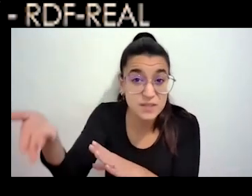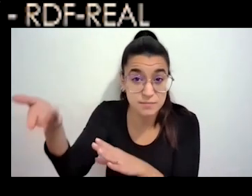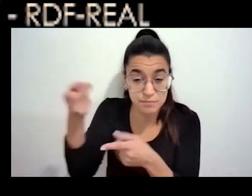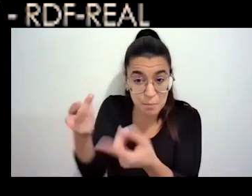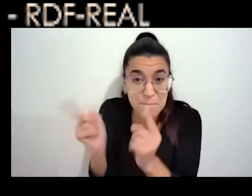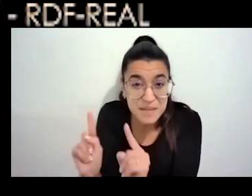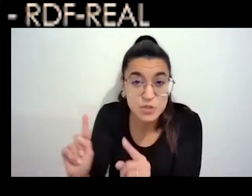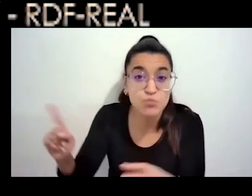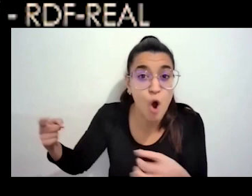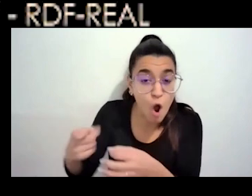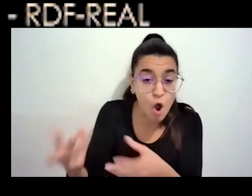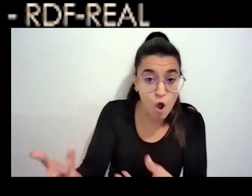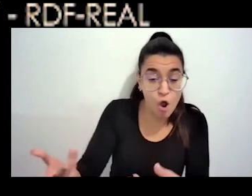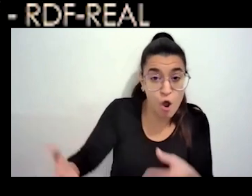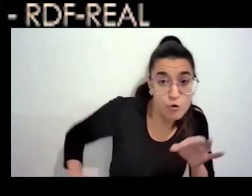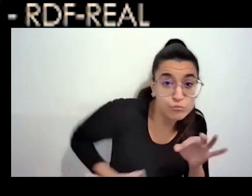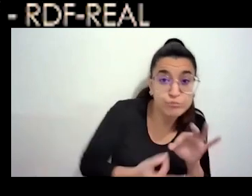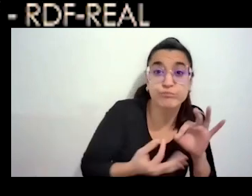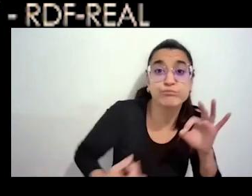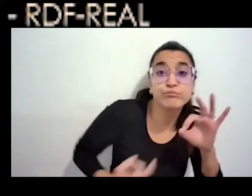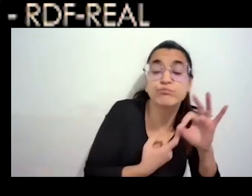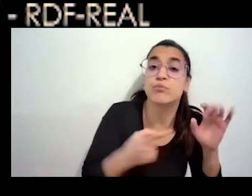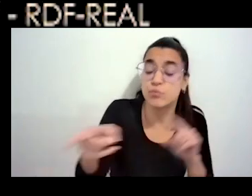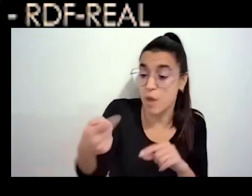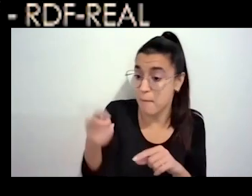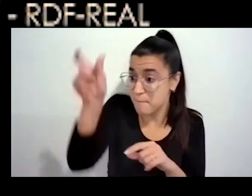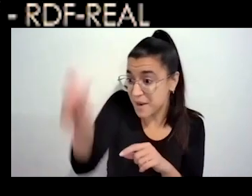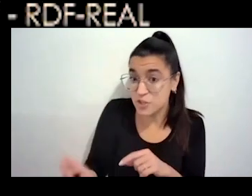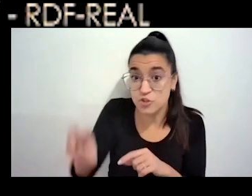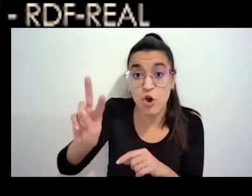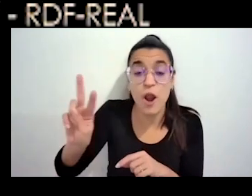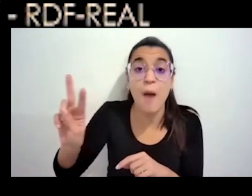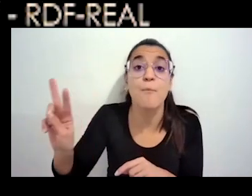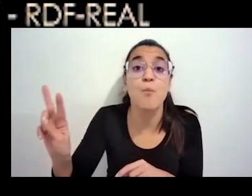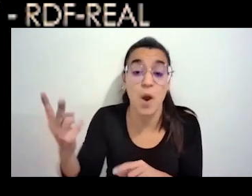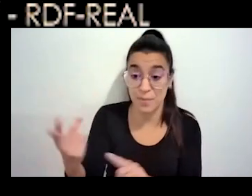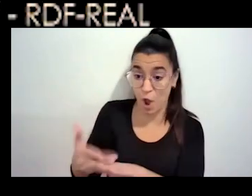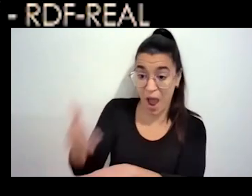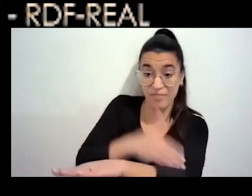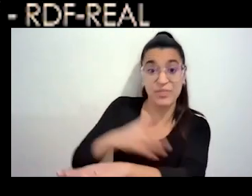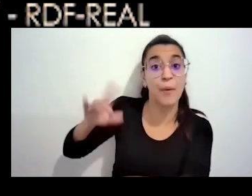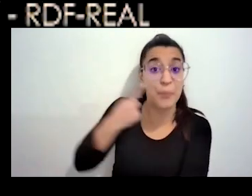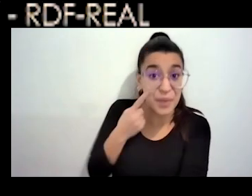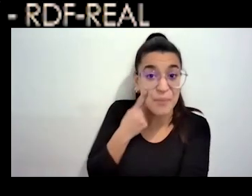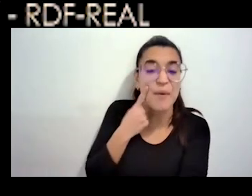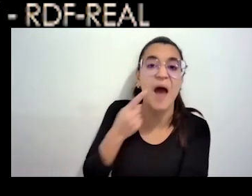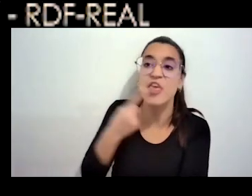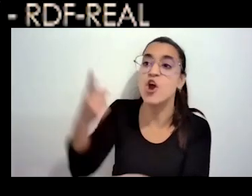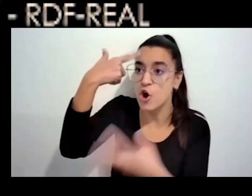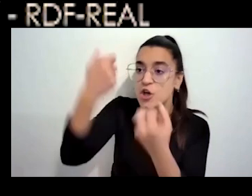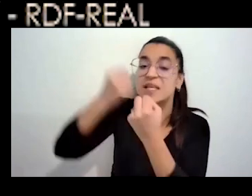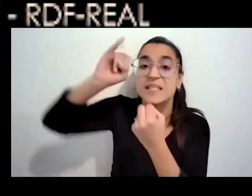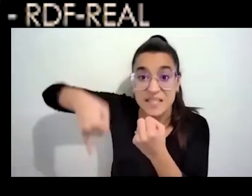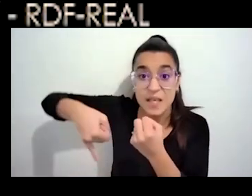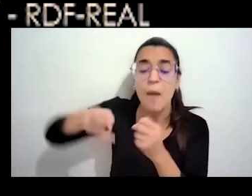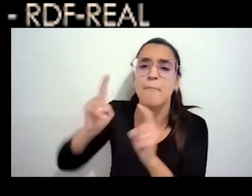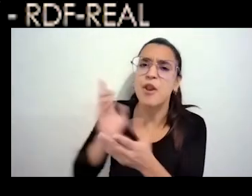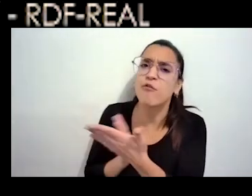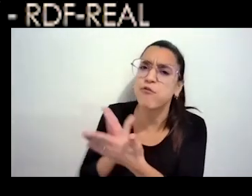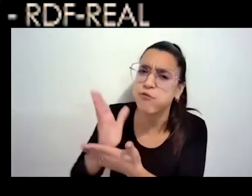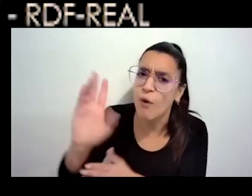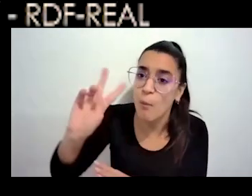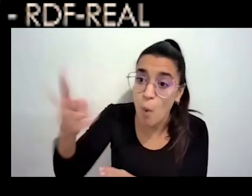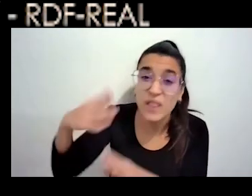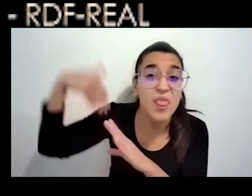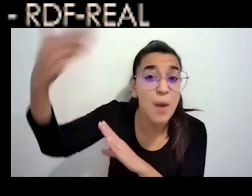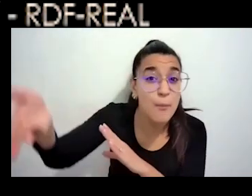Esa persona fallecida que dio su consentimiento en vida, puede entenderse que se mantiene para después de su muerte.